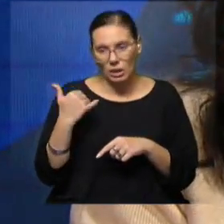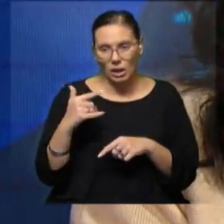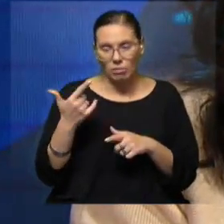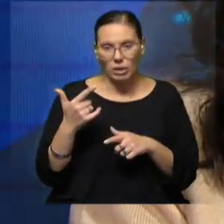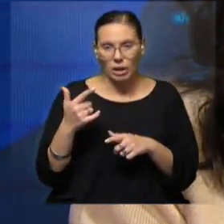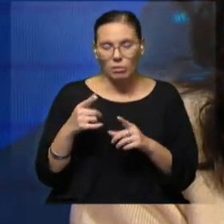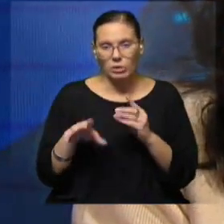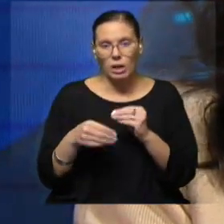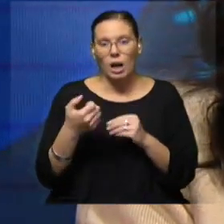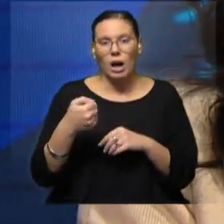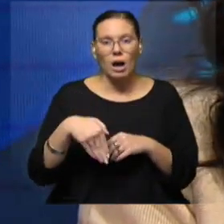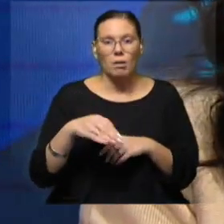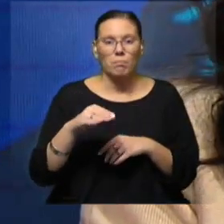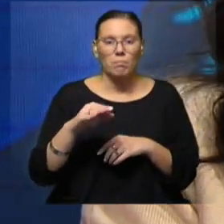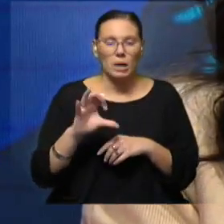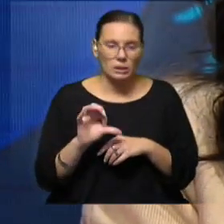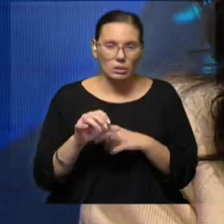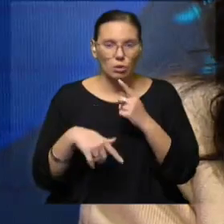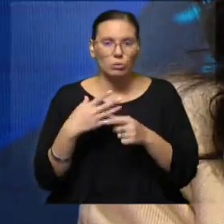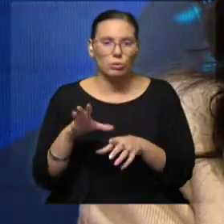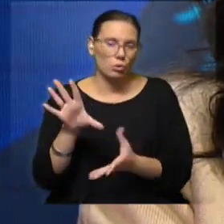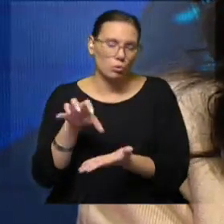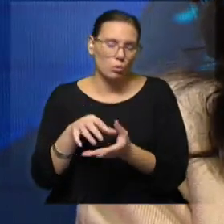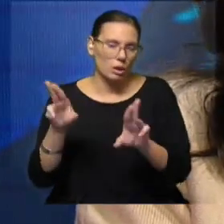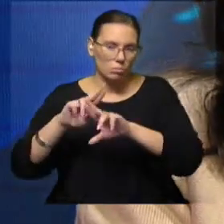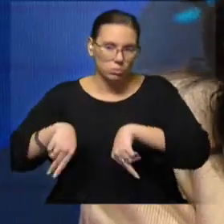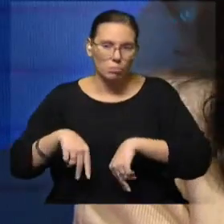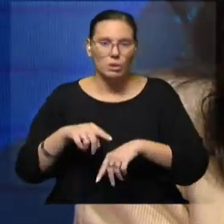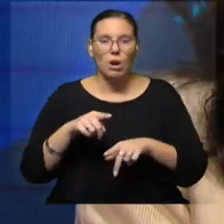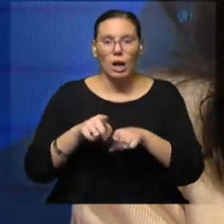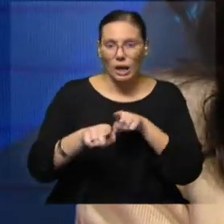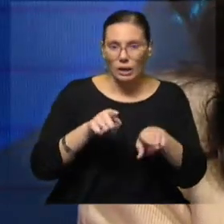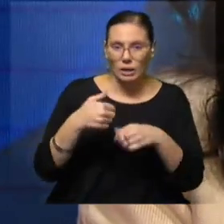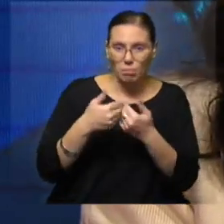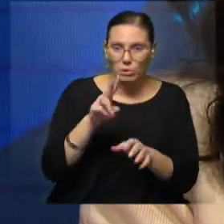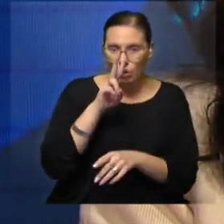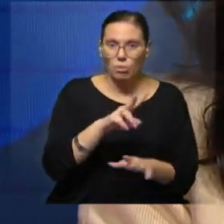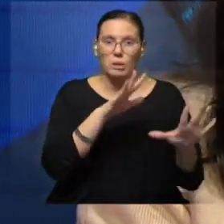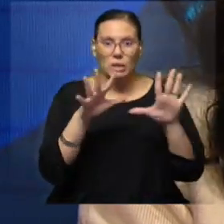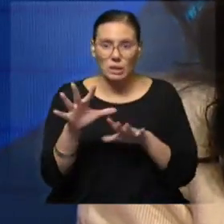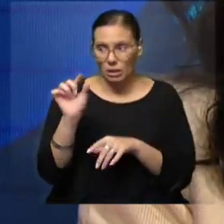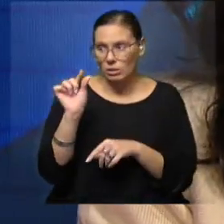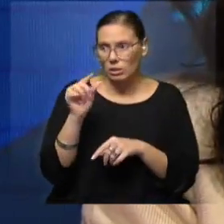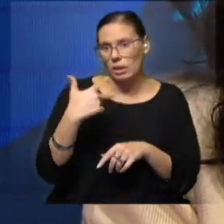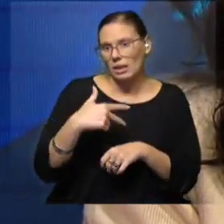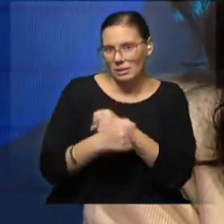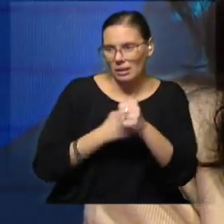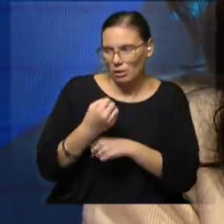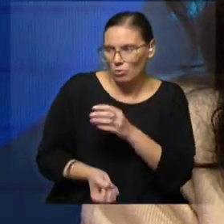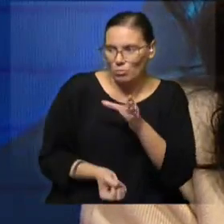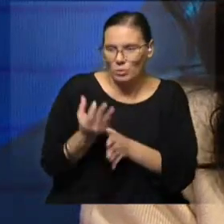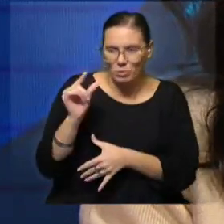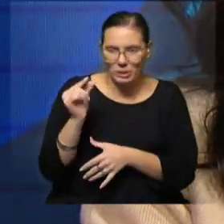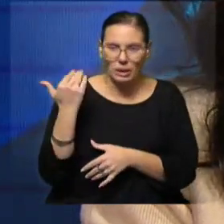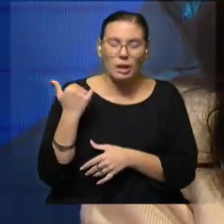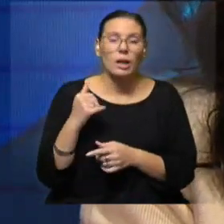AMAS, que era otra escuela de animación, cerró. Pero la carrera nuestra está desde 2010, recién. Claro, bastante nueva. 13 años. Y